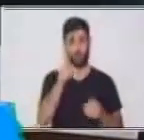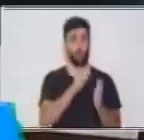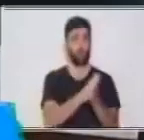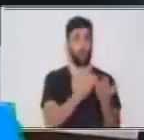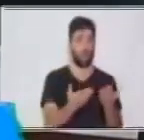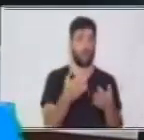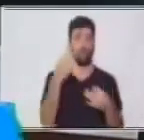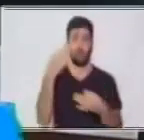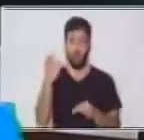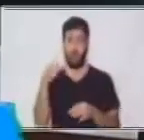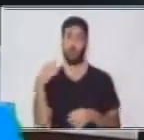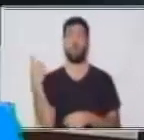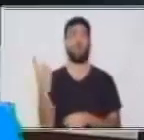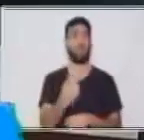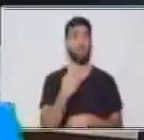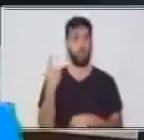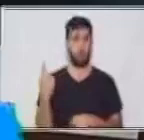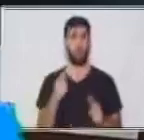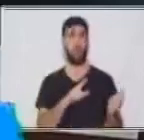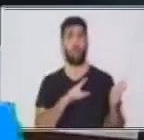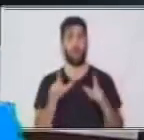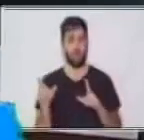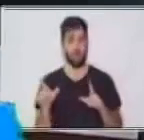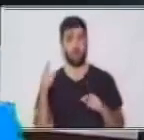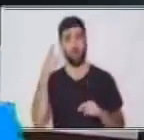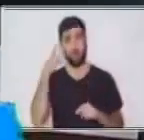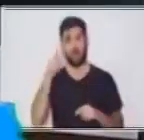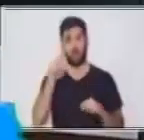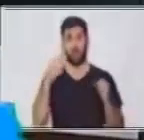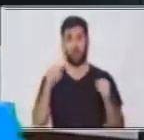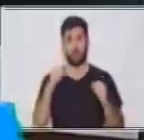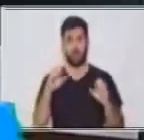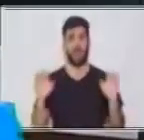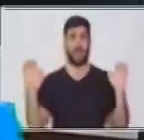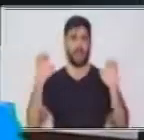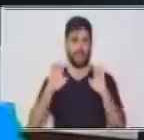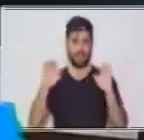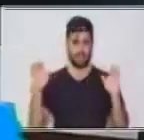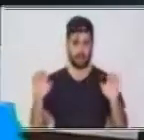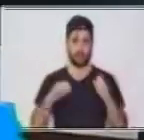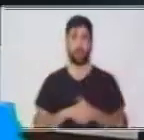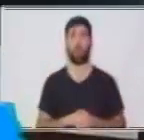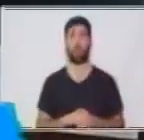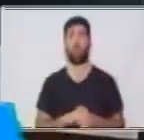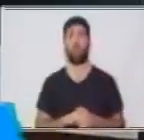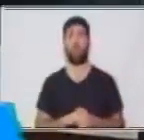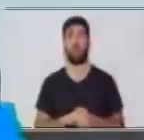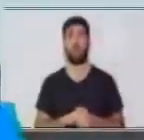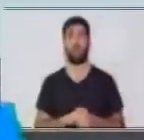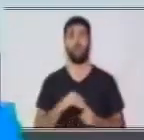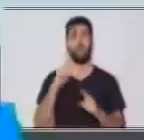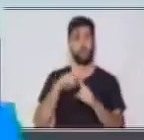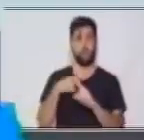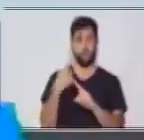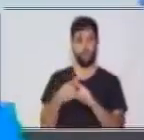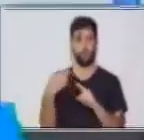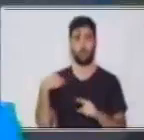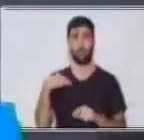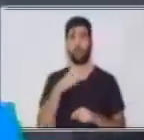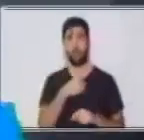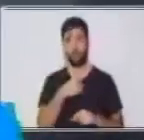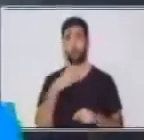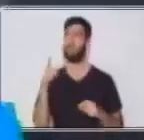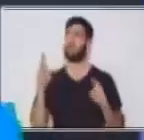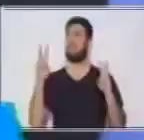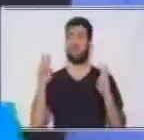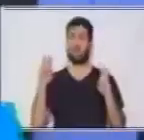hojas y todo aquello que puedas necesitar para la clase del día de hoy. Cuando nosotros hablamos de coordenadas